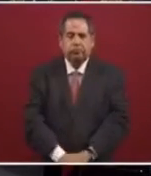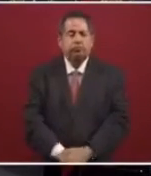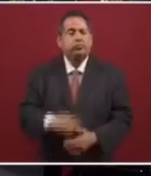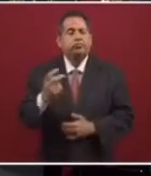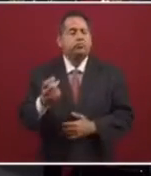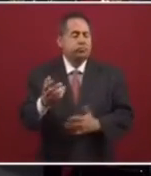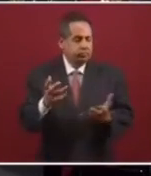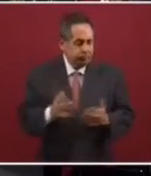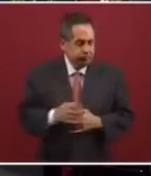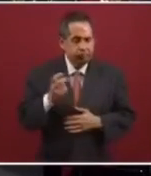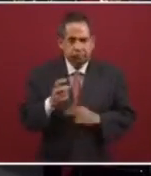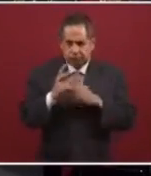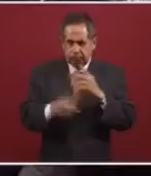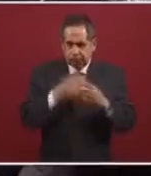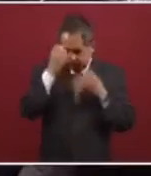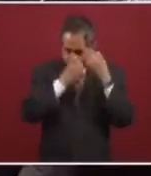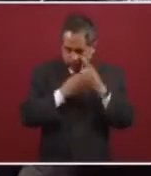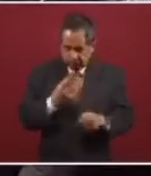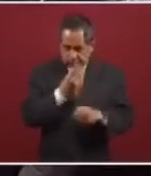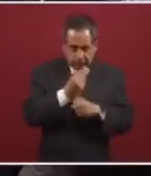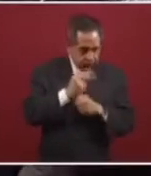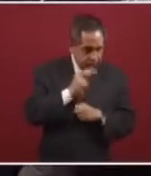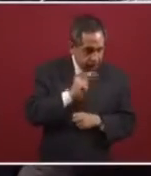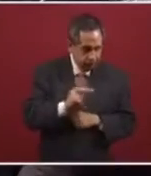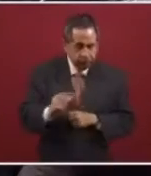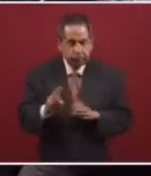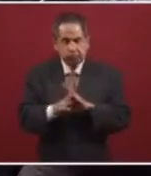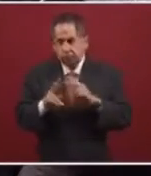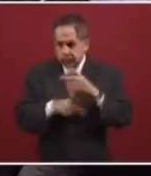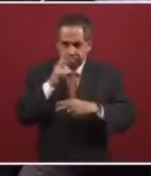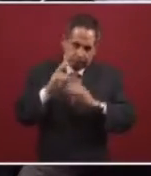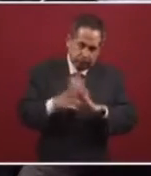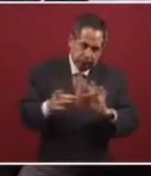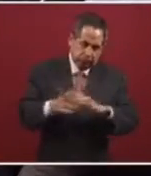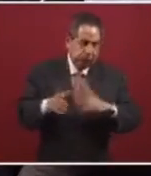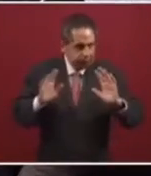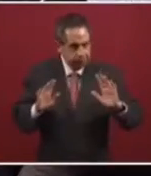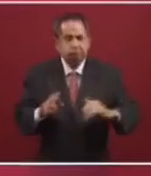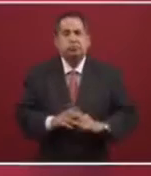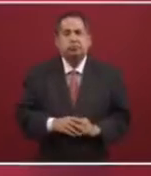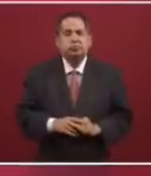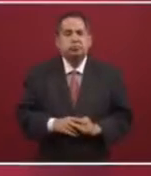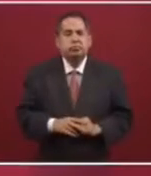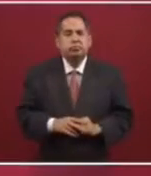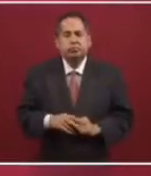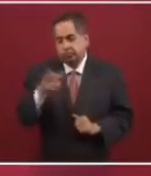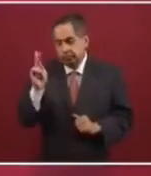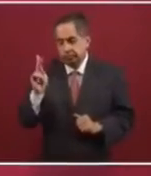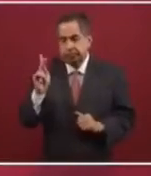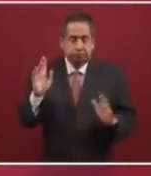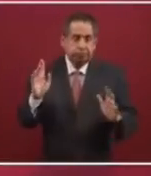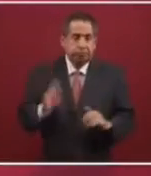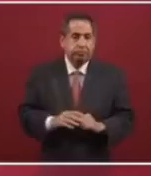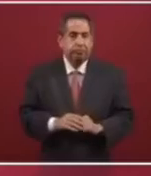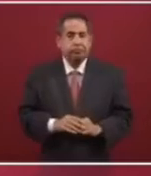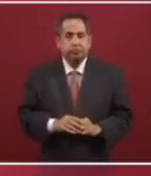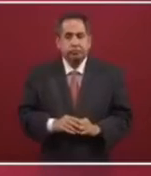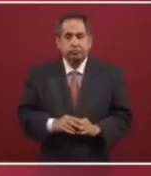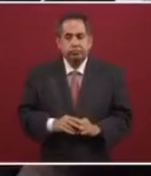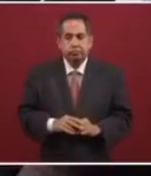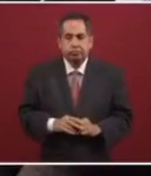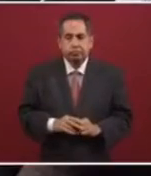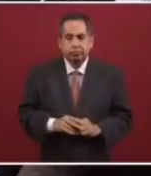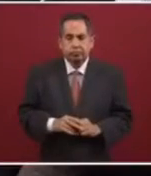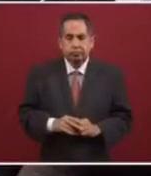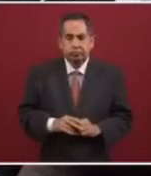Por eso se van a revisar esos casos. O sea, pero. ¿Para el viernes no va a haber presupuesto